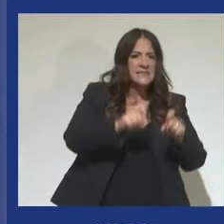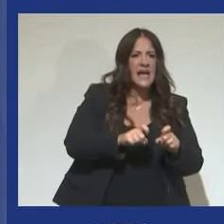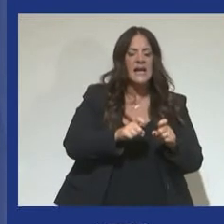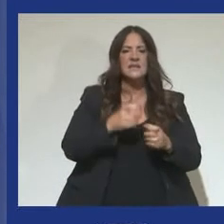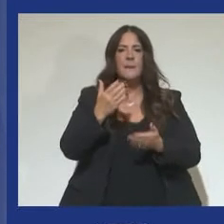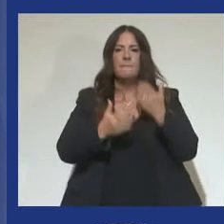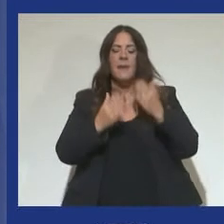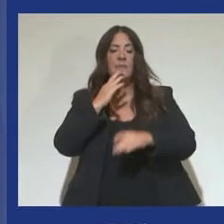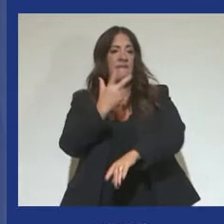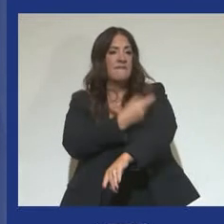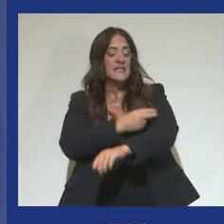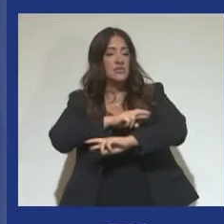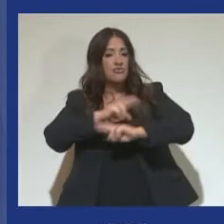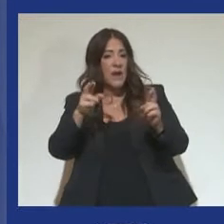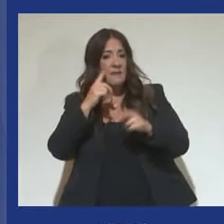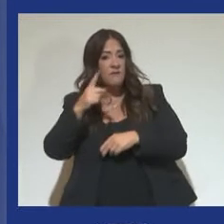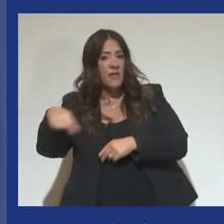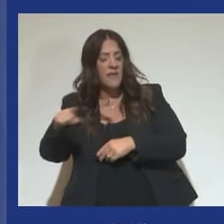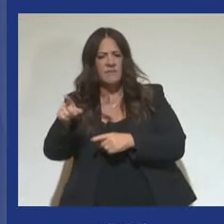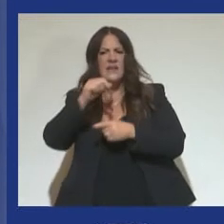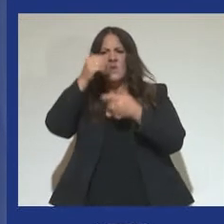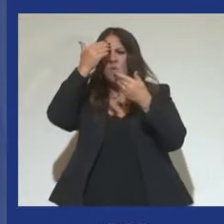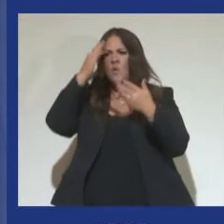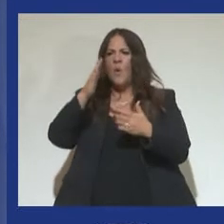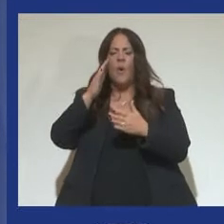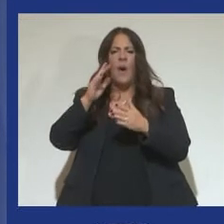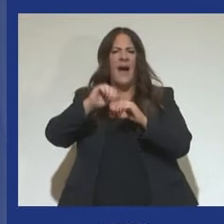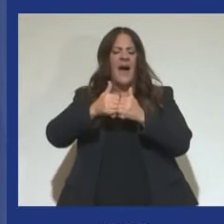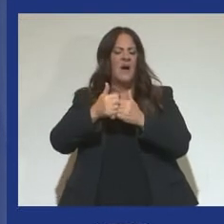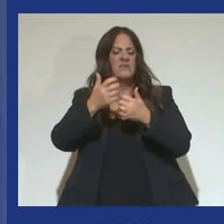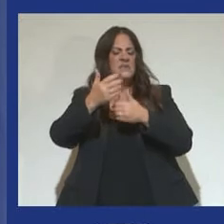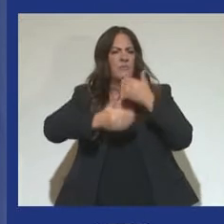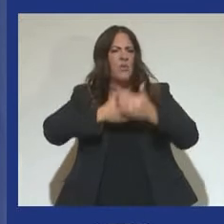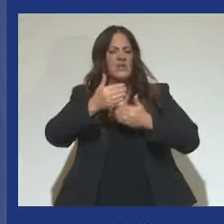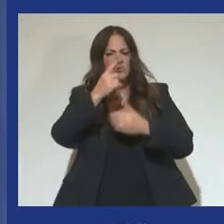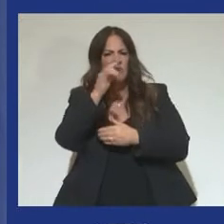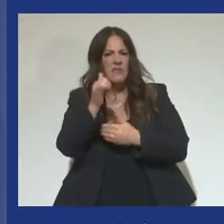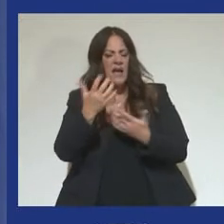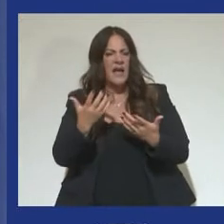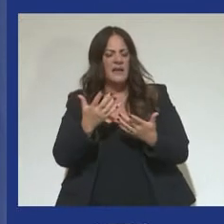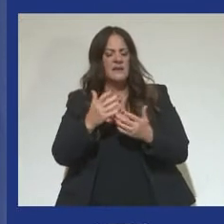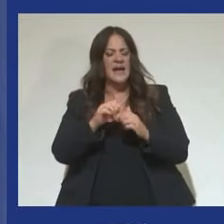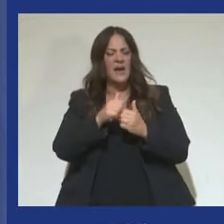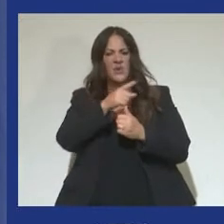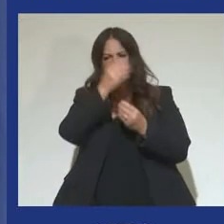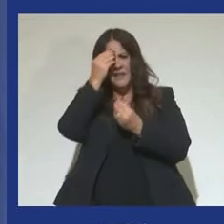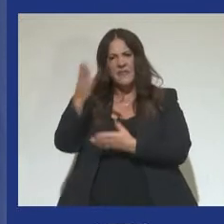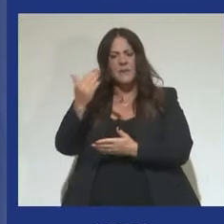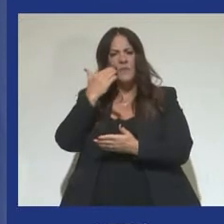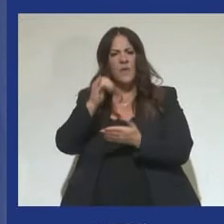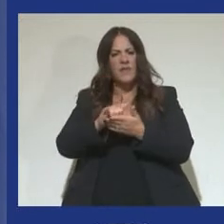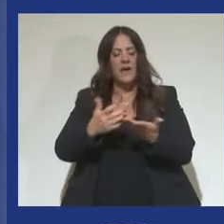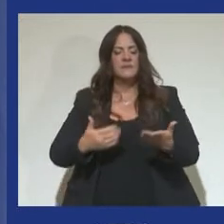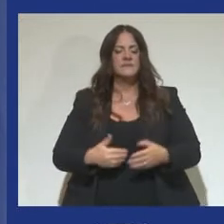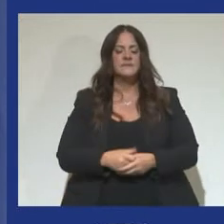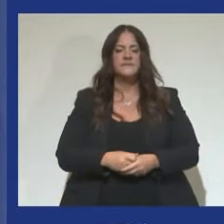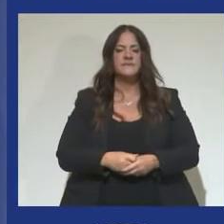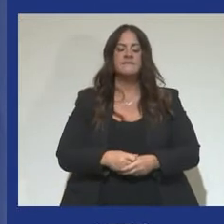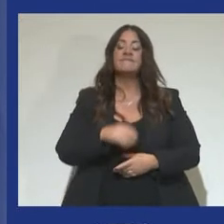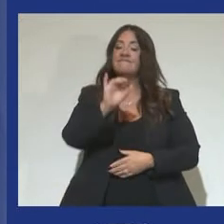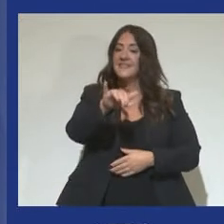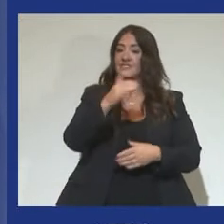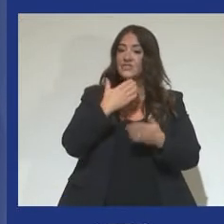la prueba o la vacuna cuando estén listos para ellos porque no saben cómo funcionará para ellos gran parte